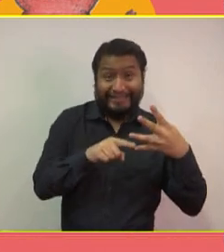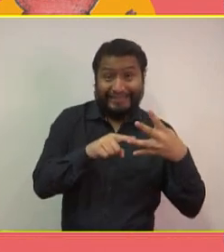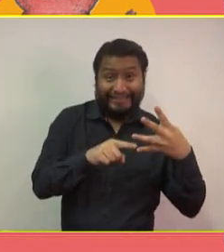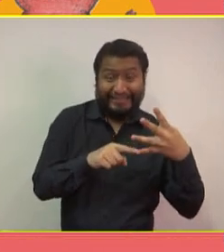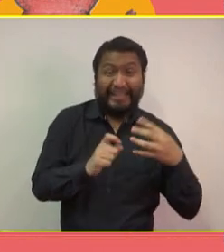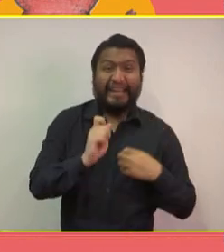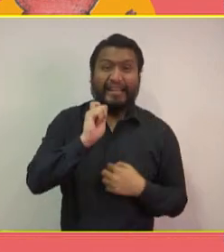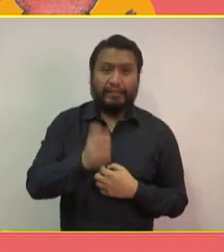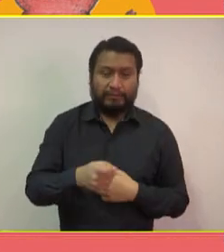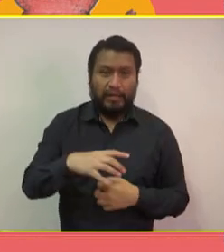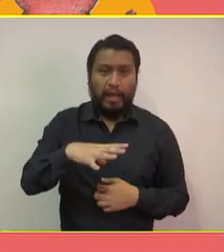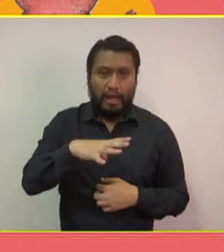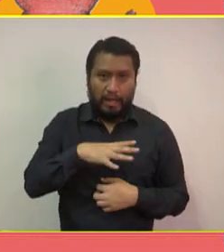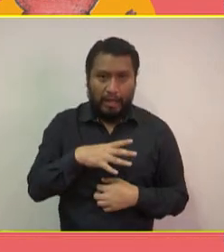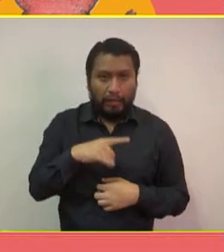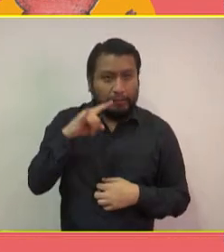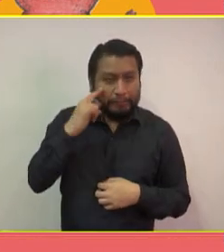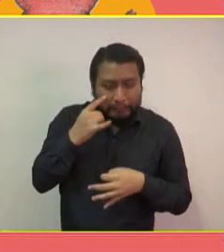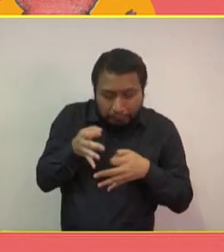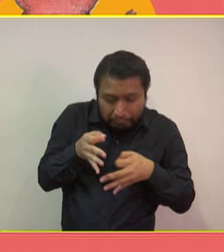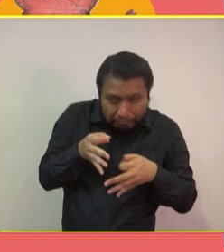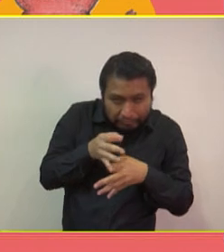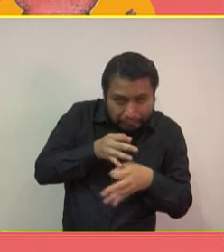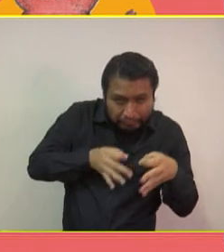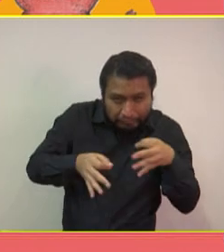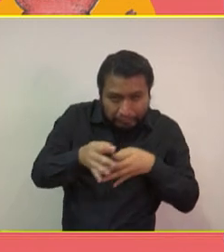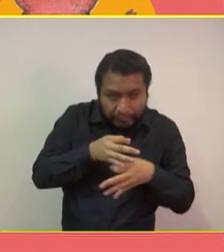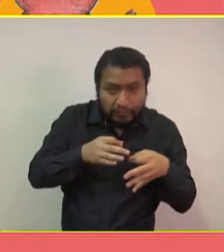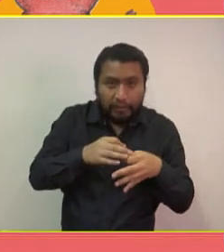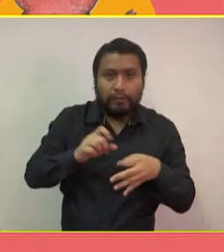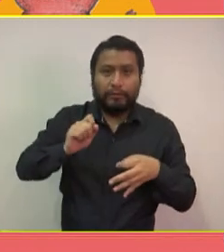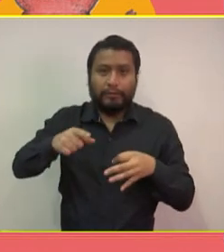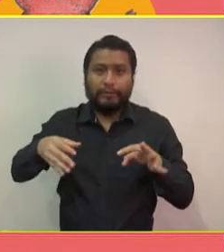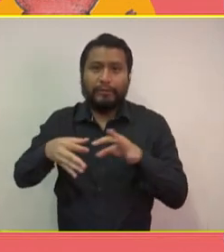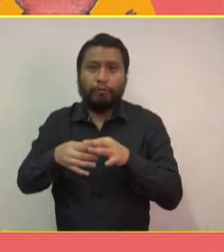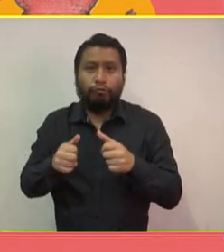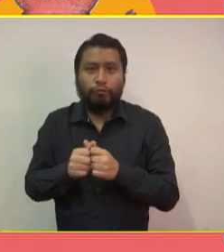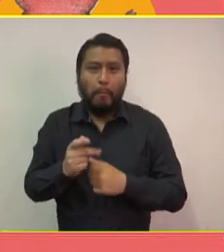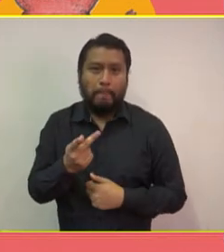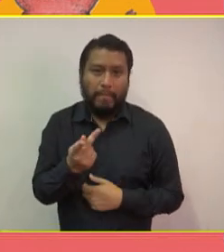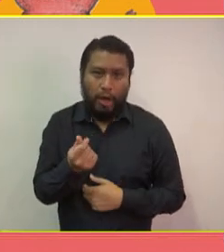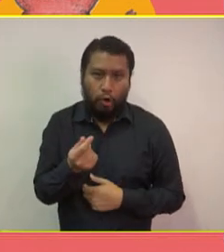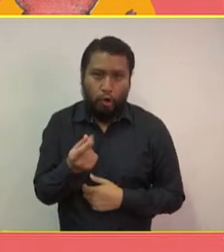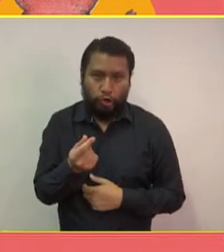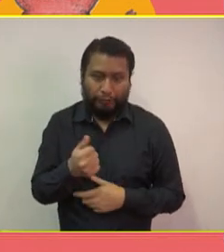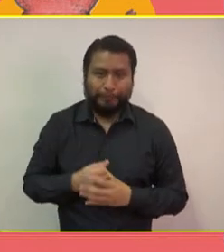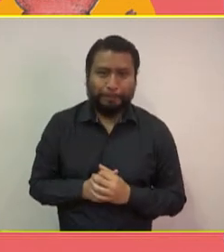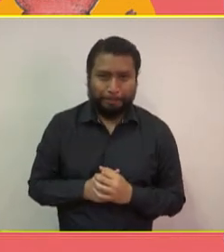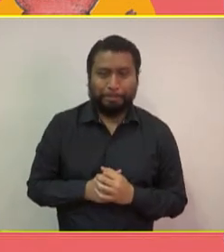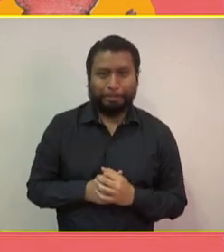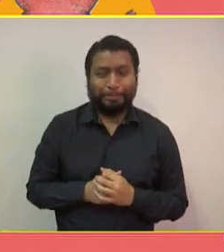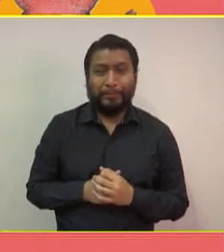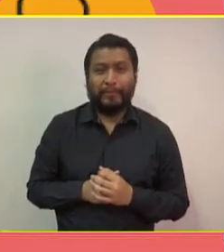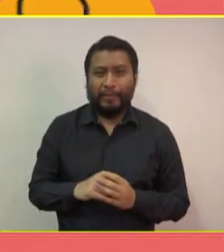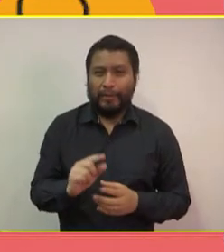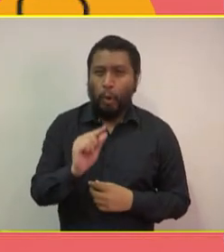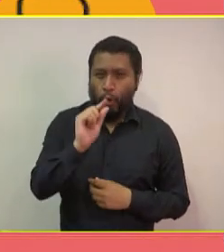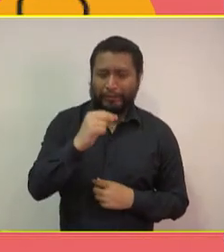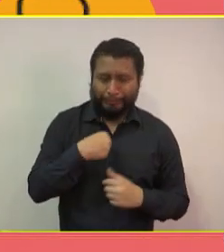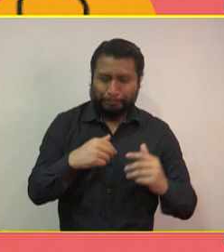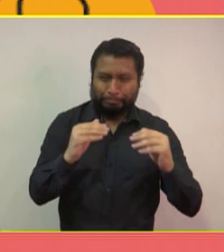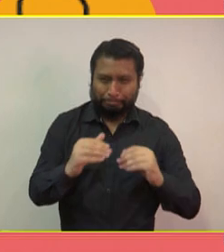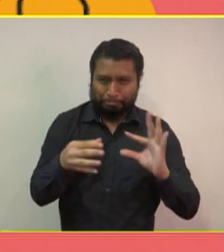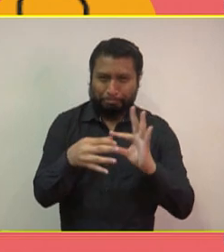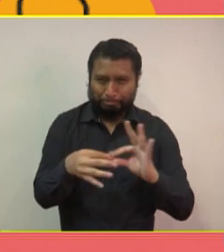forman microorganismos de la microbiota canina. Eso ahorita lo vamos a retomar.